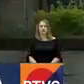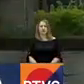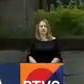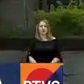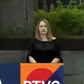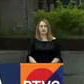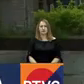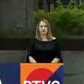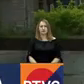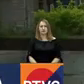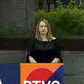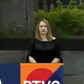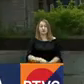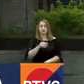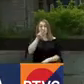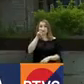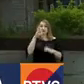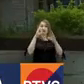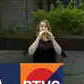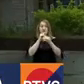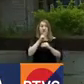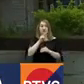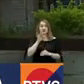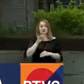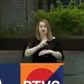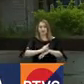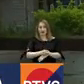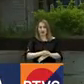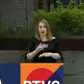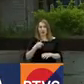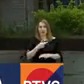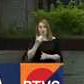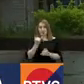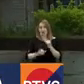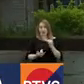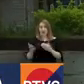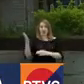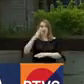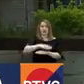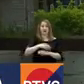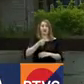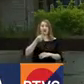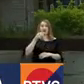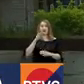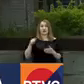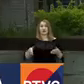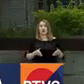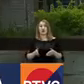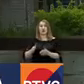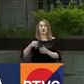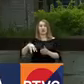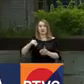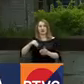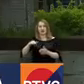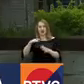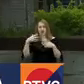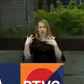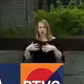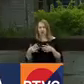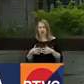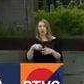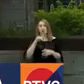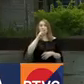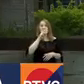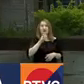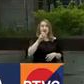y a las siete de la noche y veintitrés minutos nosotros estamos finalizando este día 14 de la ruta del magdalena que luego de 89 kilómetros